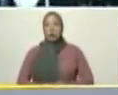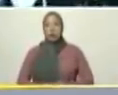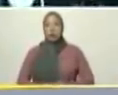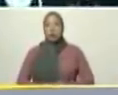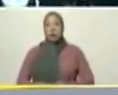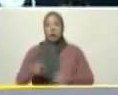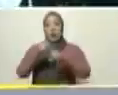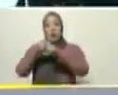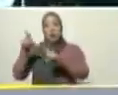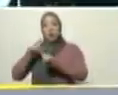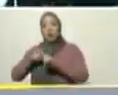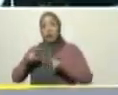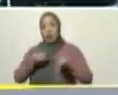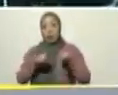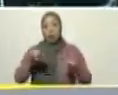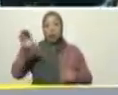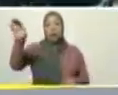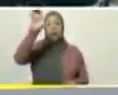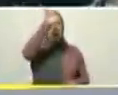distintos países del mundo.